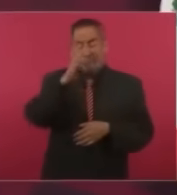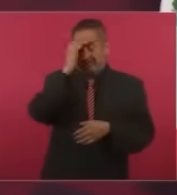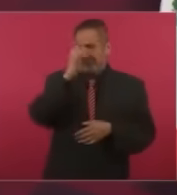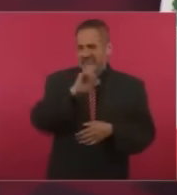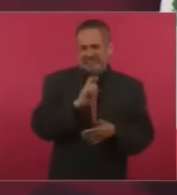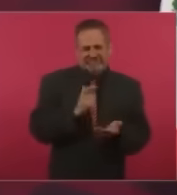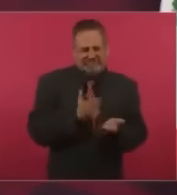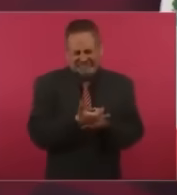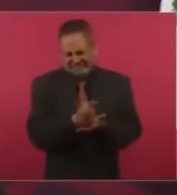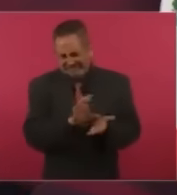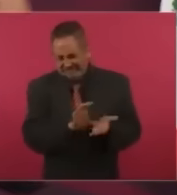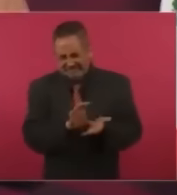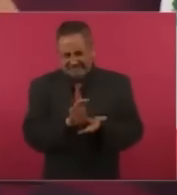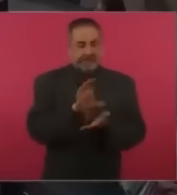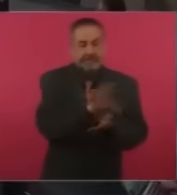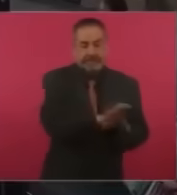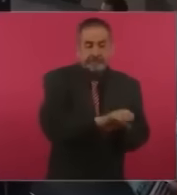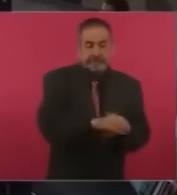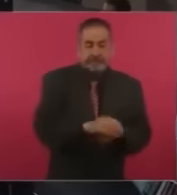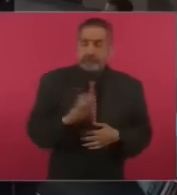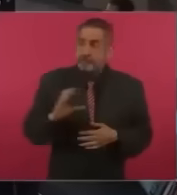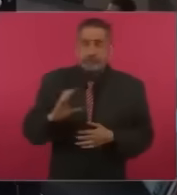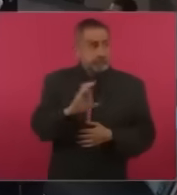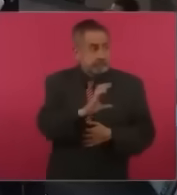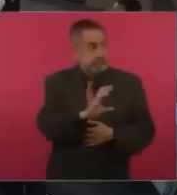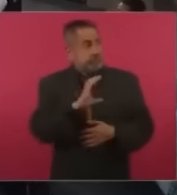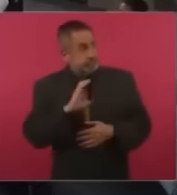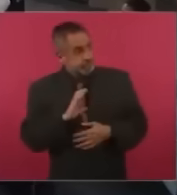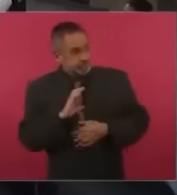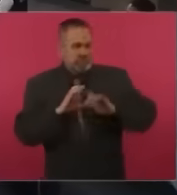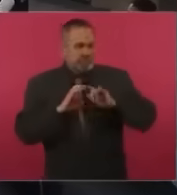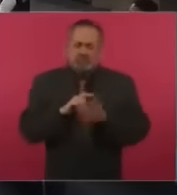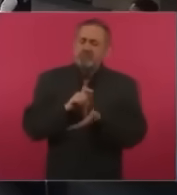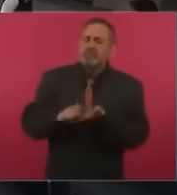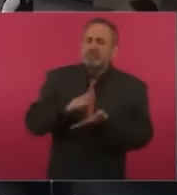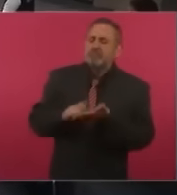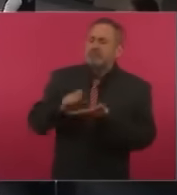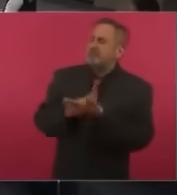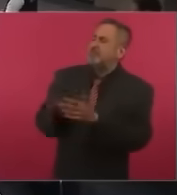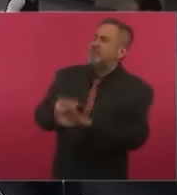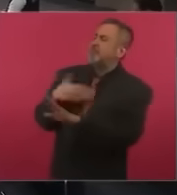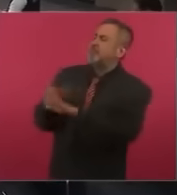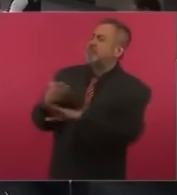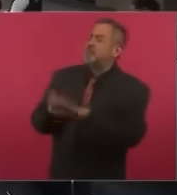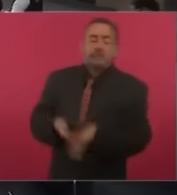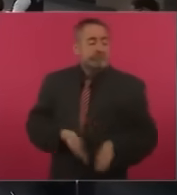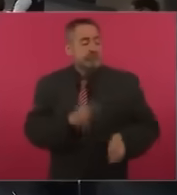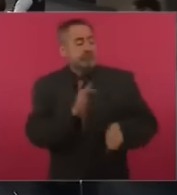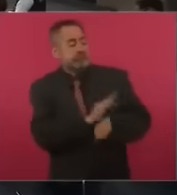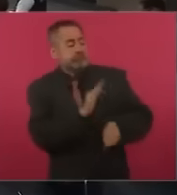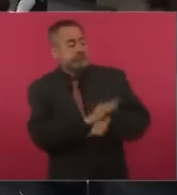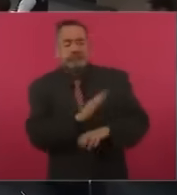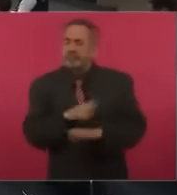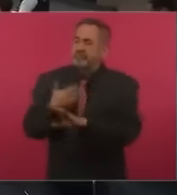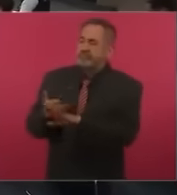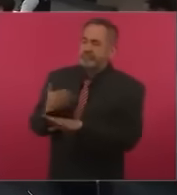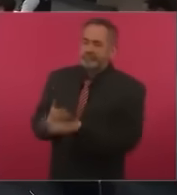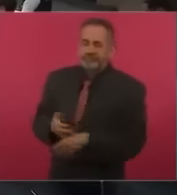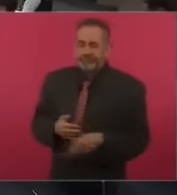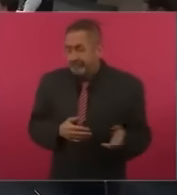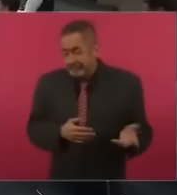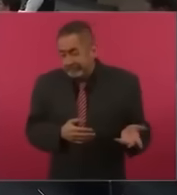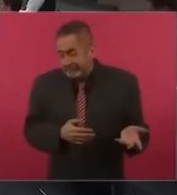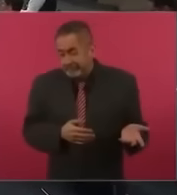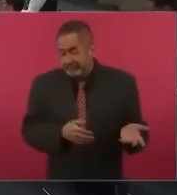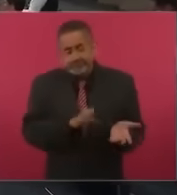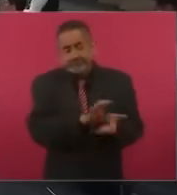tabasqueño procede de una corriente emanada de la Revolución Mexicana que quedó trunca en sus aspiraciones sociales Aunque tuvo momentos clave en